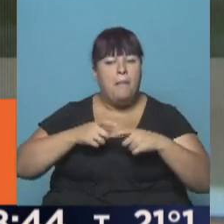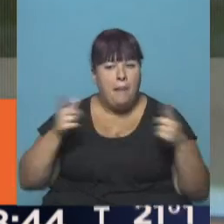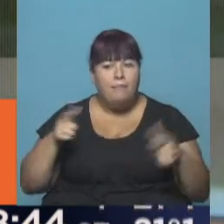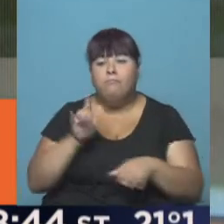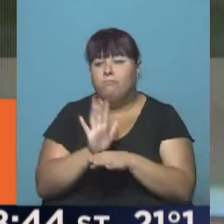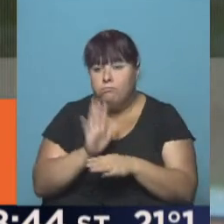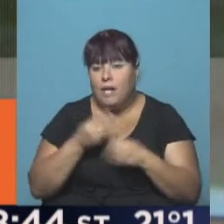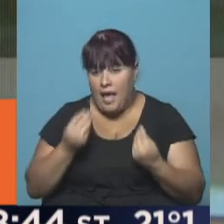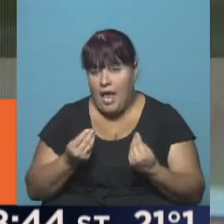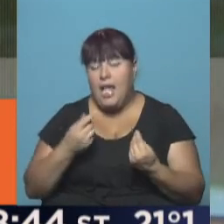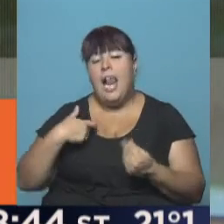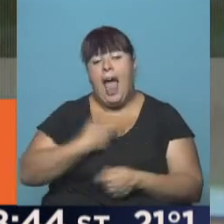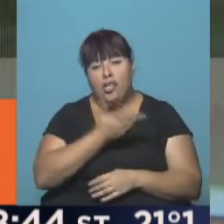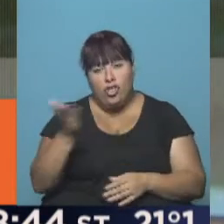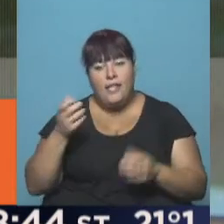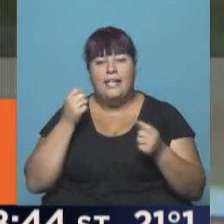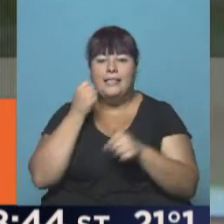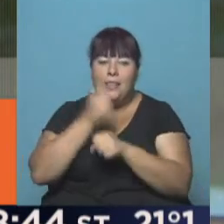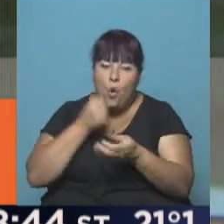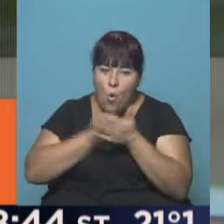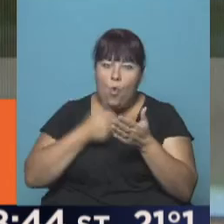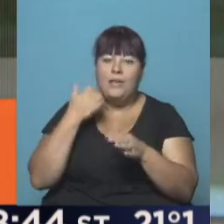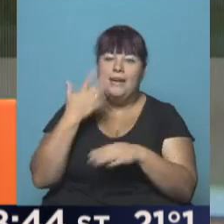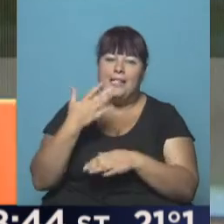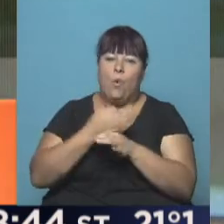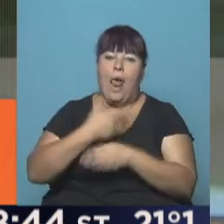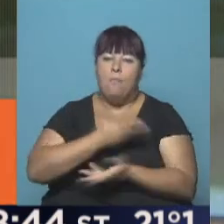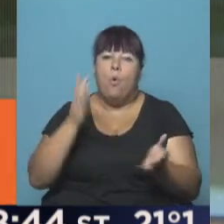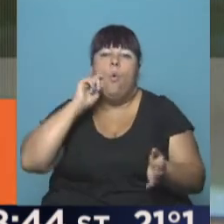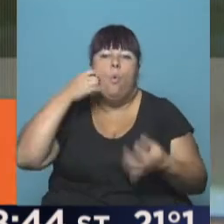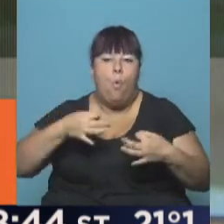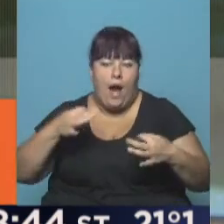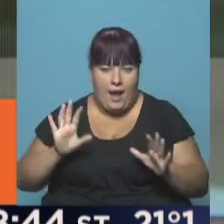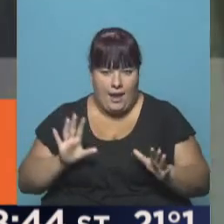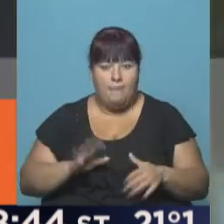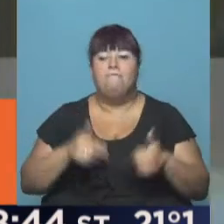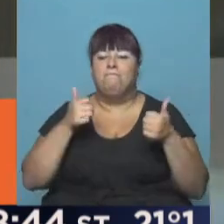eso qué quiere decir que hay una sociedad que está pujando por más escuelas públicas de excelencia